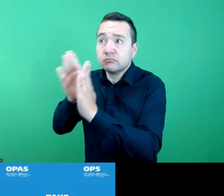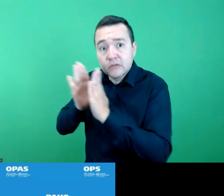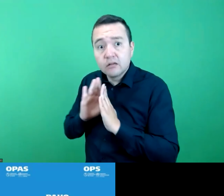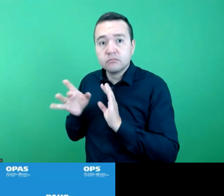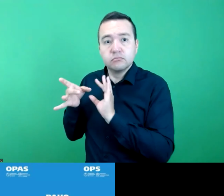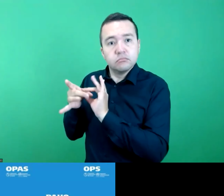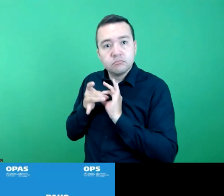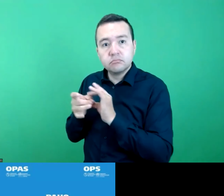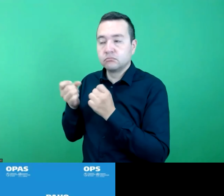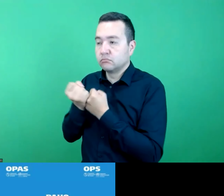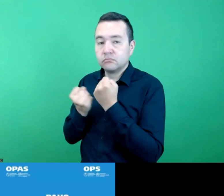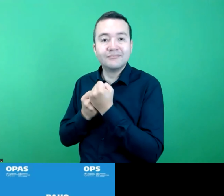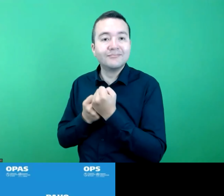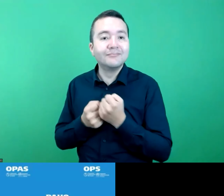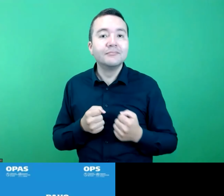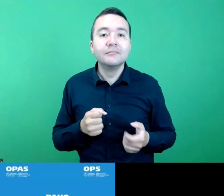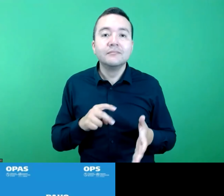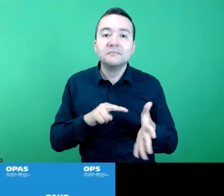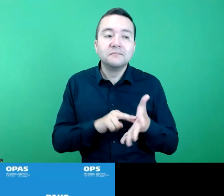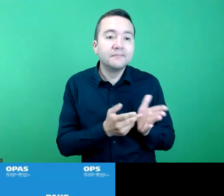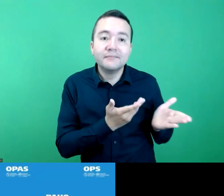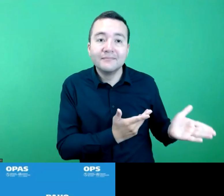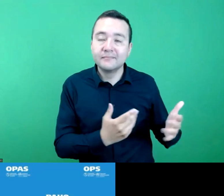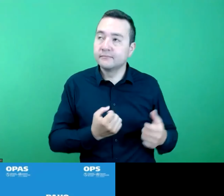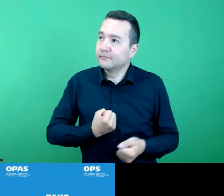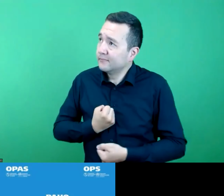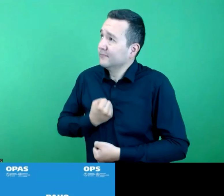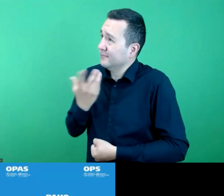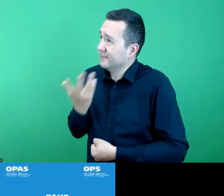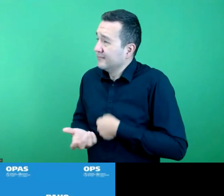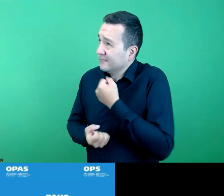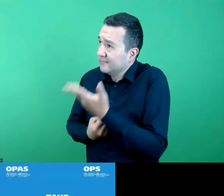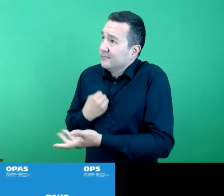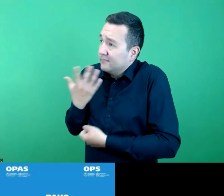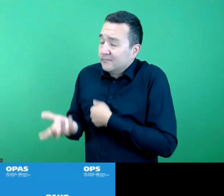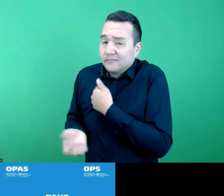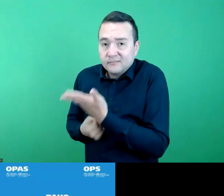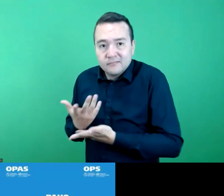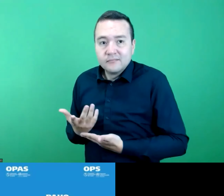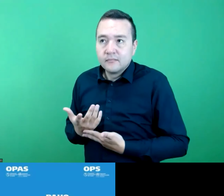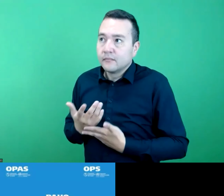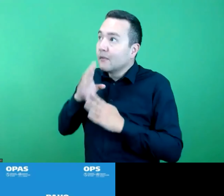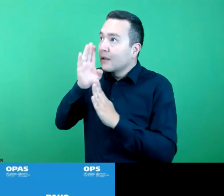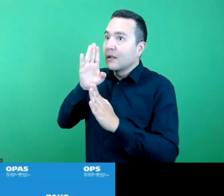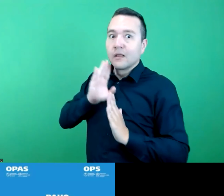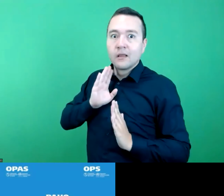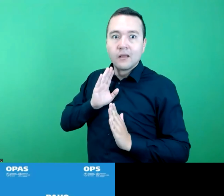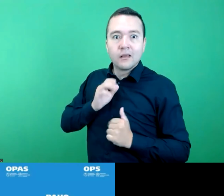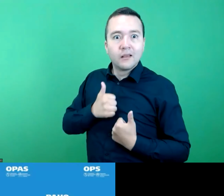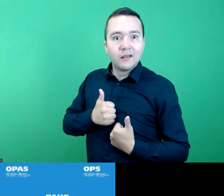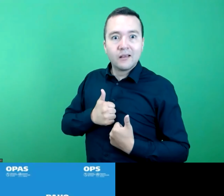sientan escuchados, valorados y empoderados. Eso es uno de los elementos que